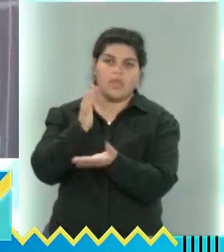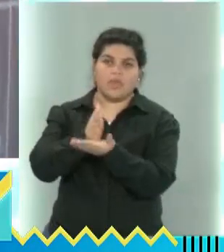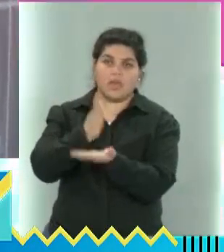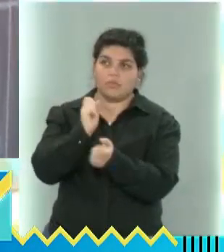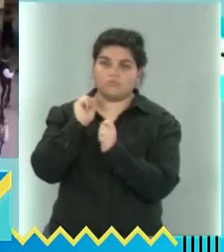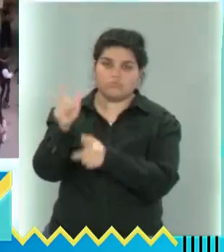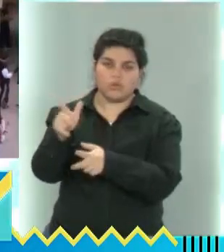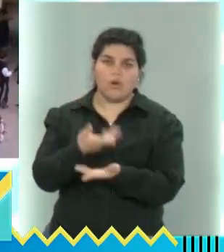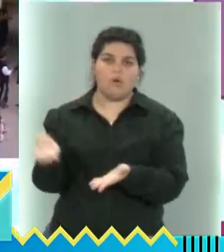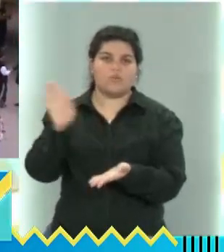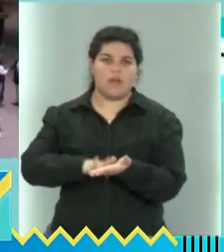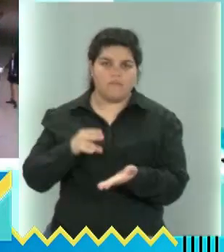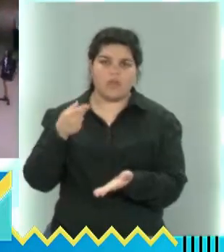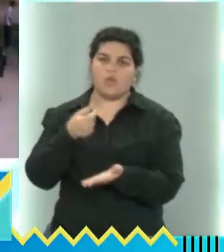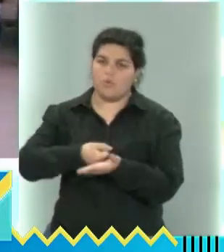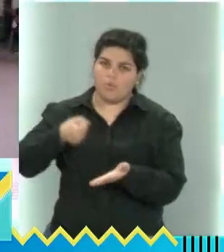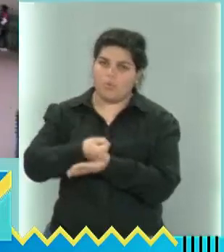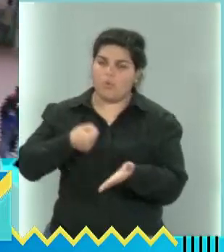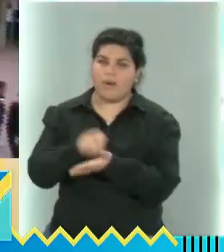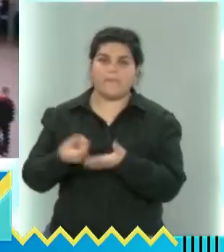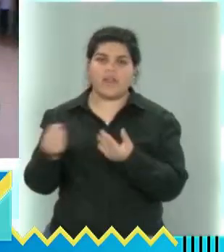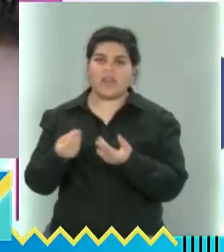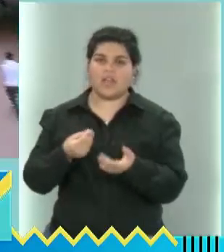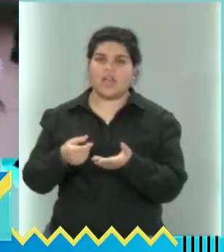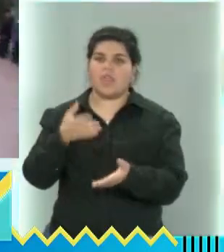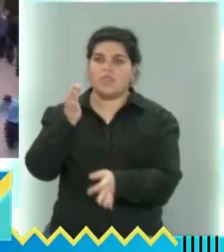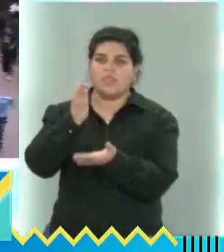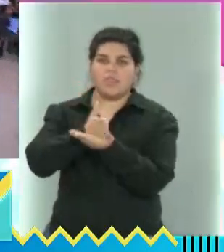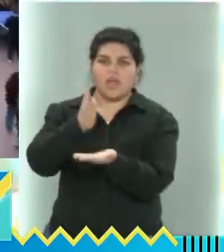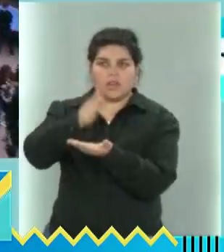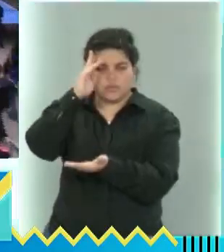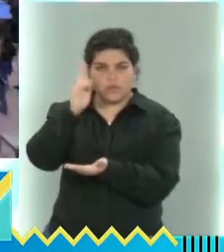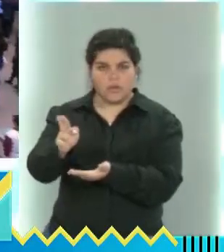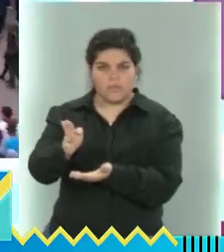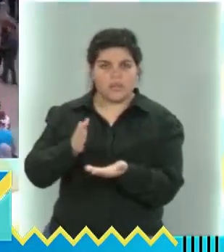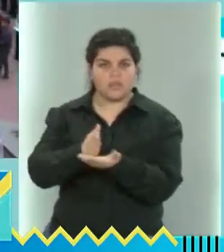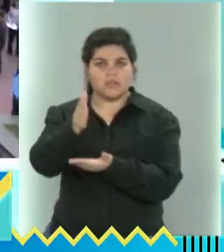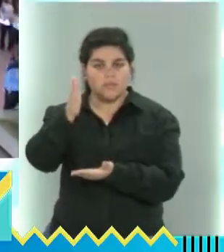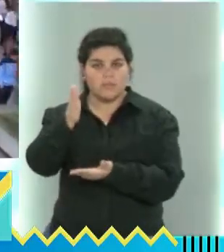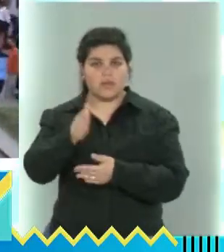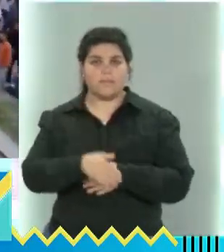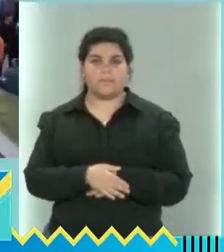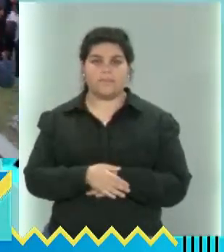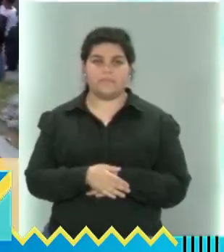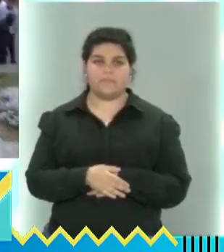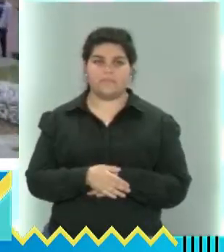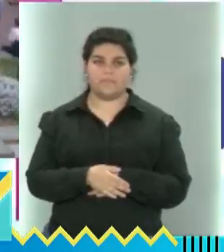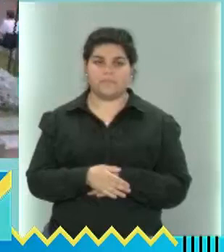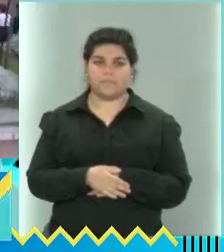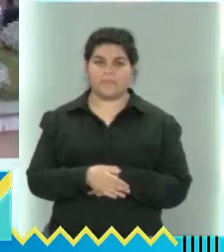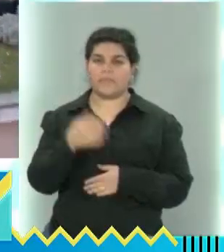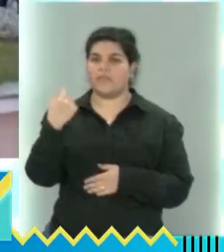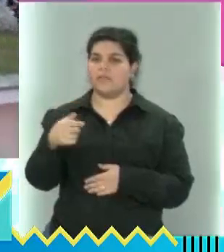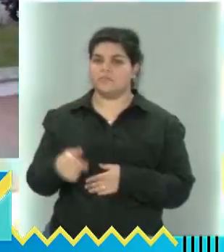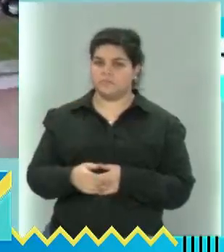reivindicando sus derechos y tratando de que no se los avasalle, y además incluyendo en su... O sea, no es un